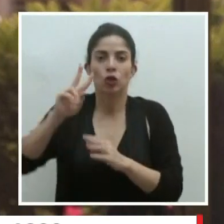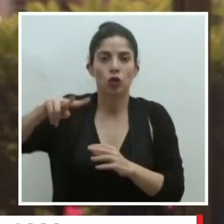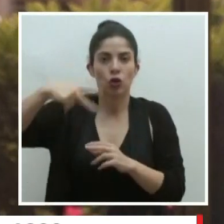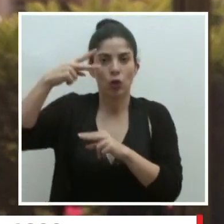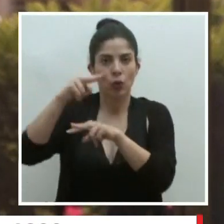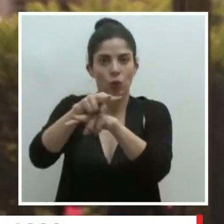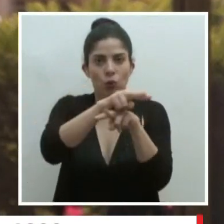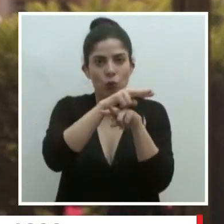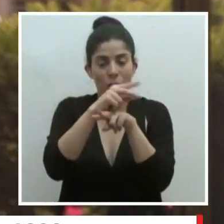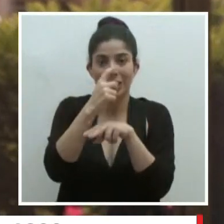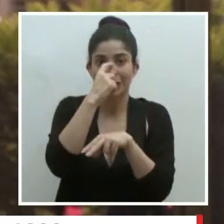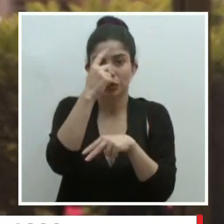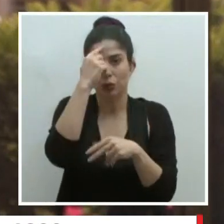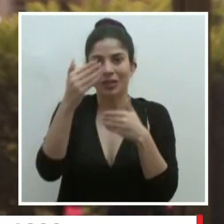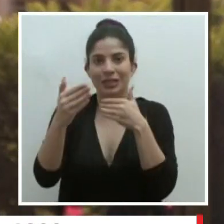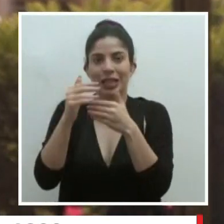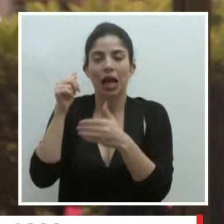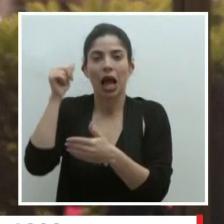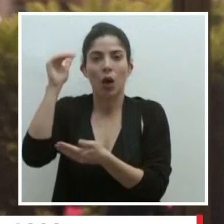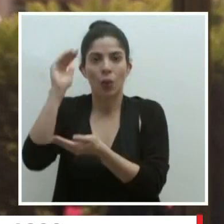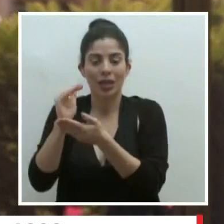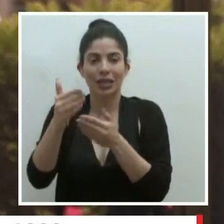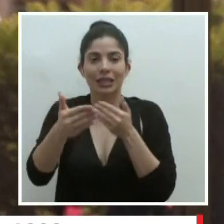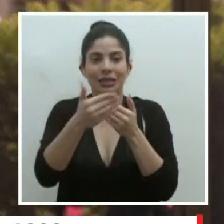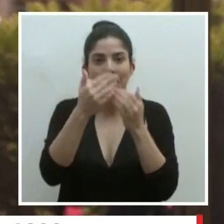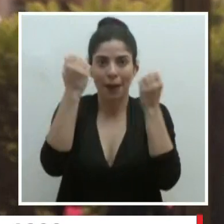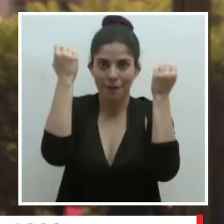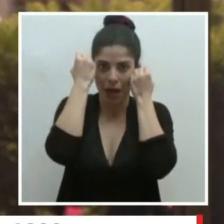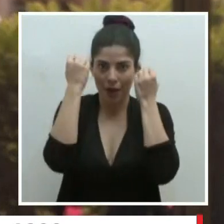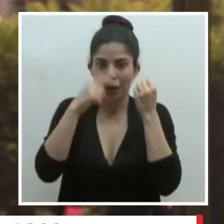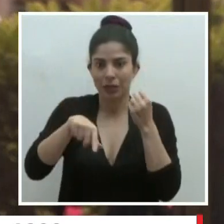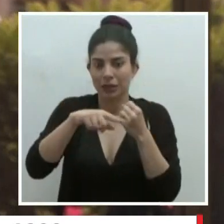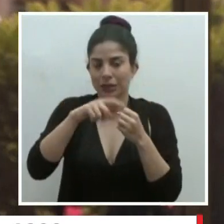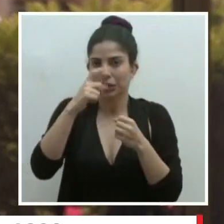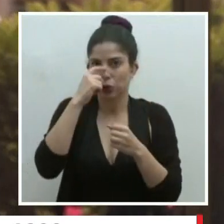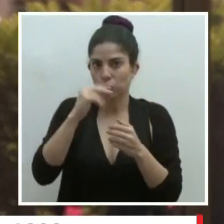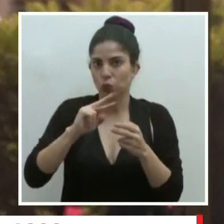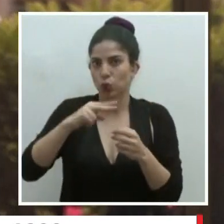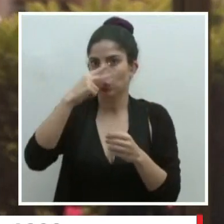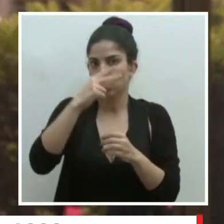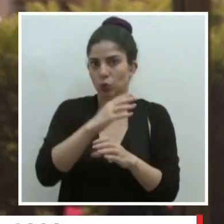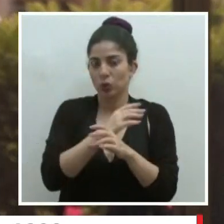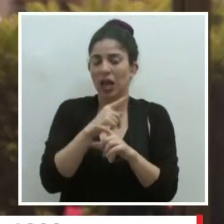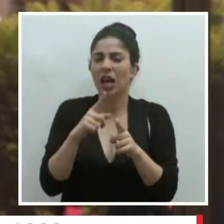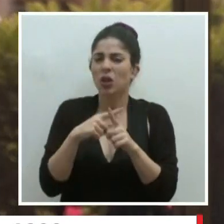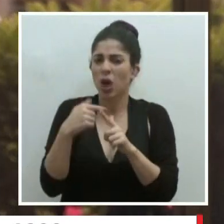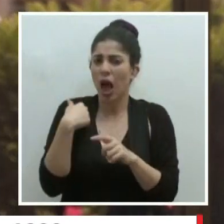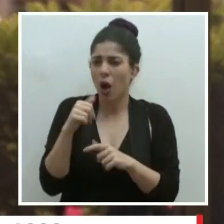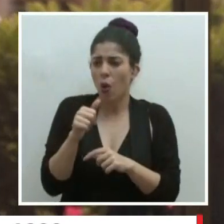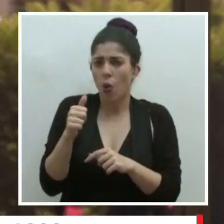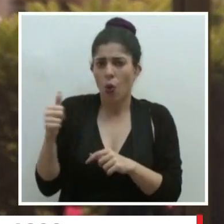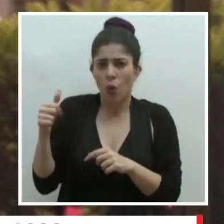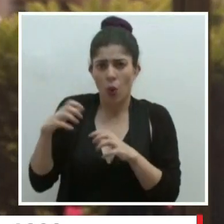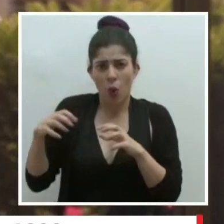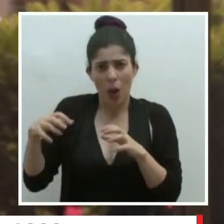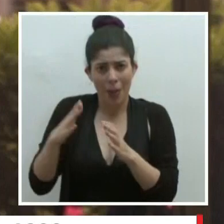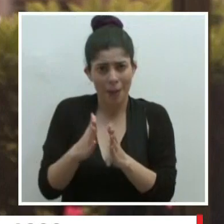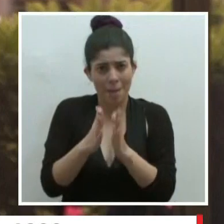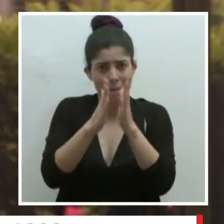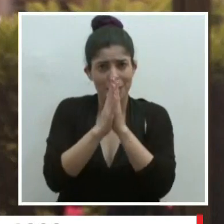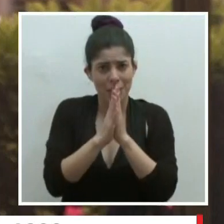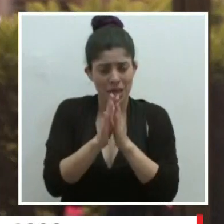en ese cantón por estar cerca de Alajuelita y Pavas. Entonces queríamos saber si hay otros cantones que hayan pedido este mismo